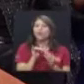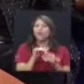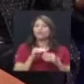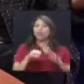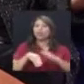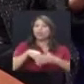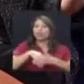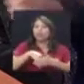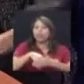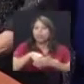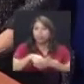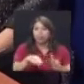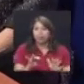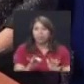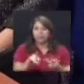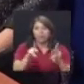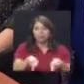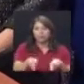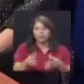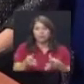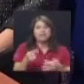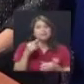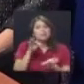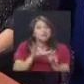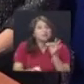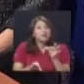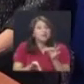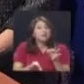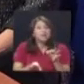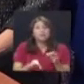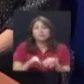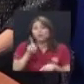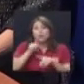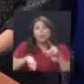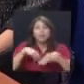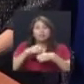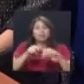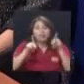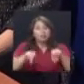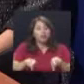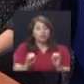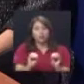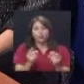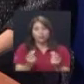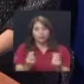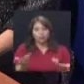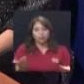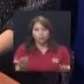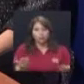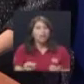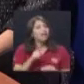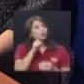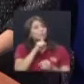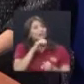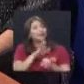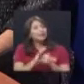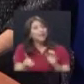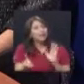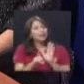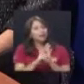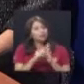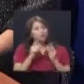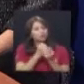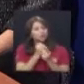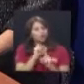a la gente que no tiene recursos es una garantía de derecho y es una garantía social en ese sentido y partiendo